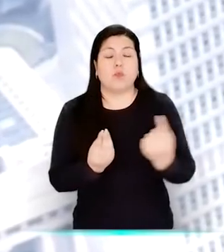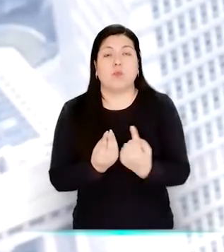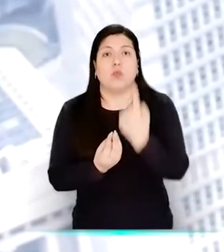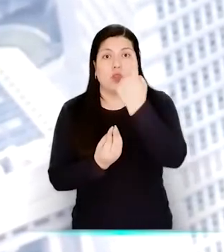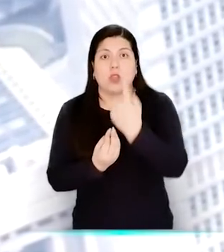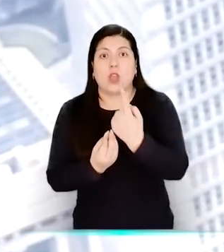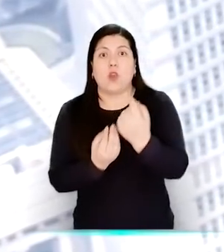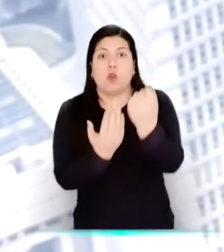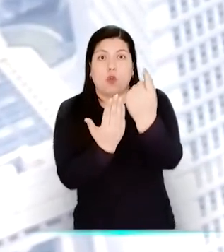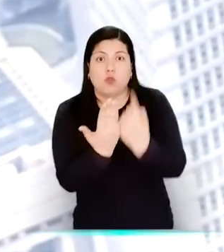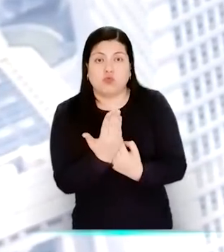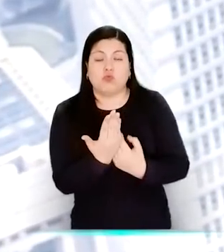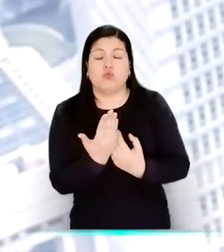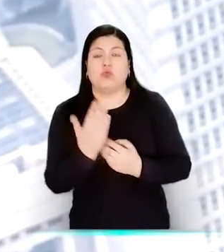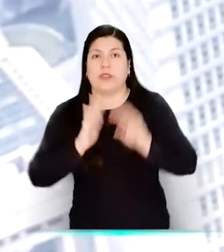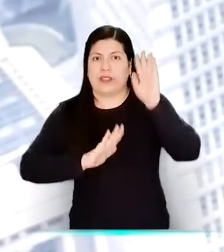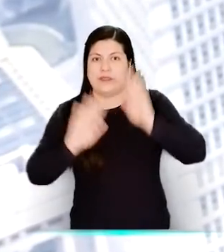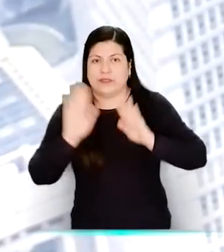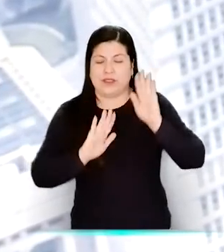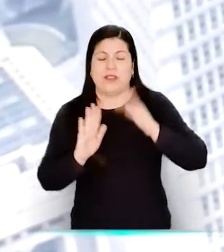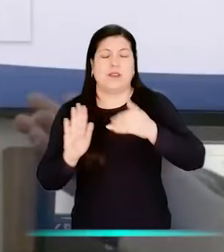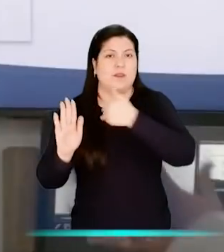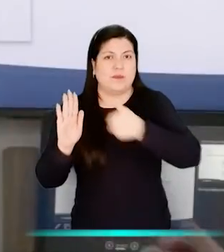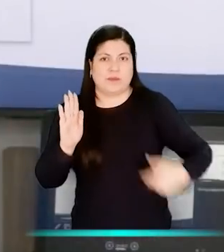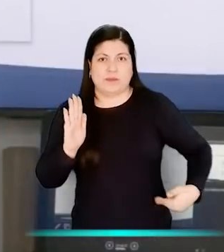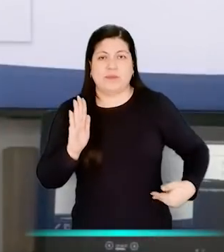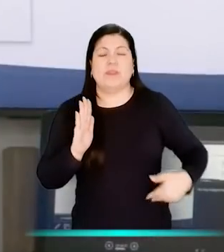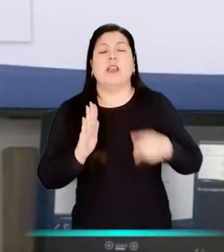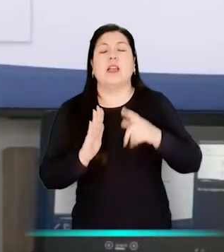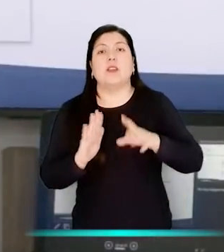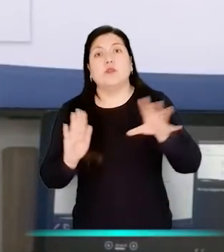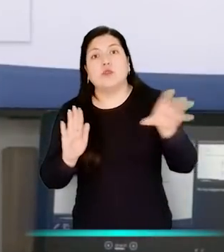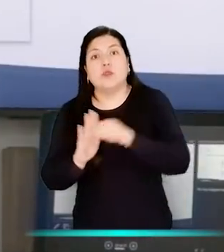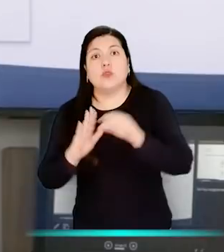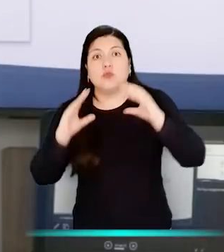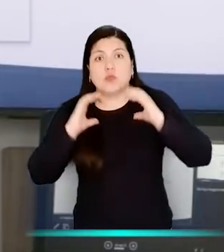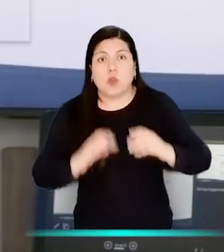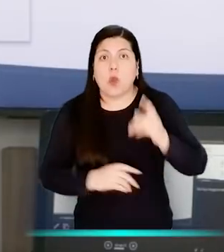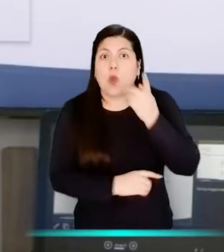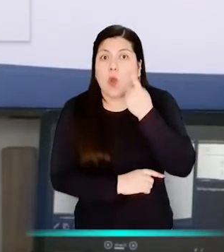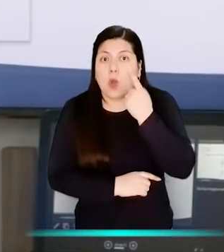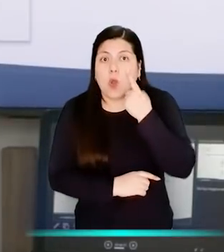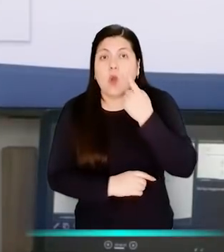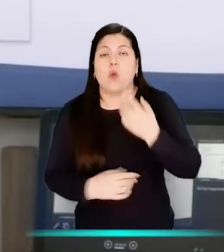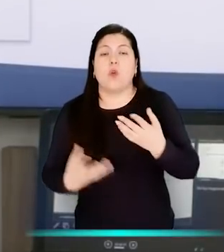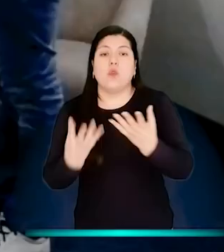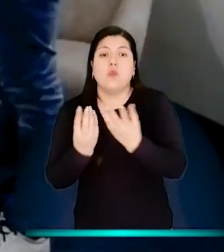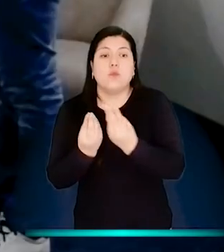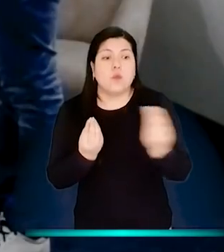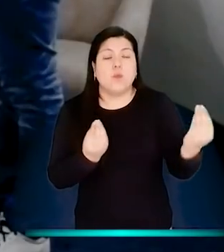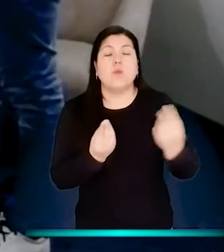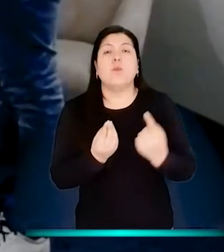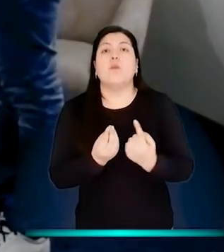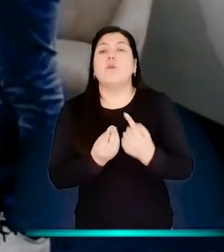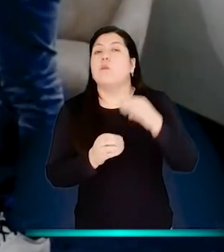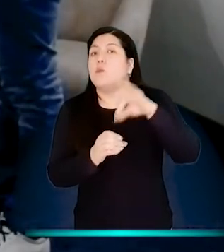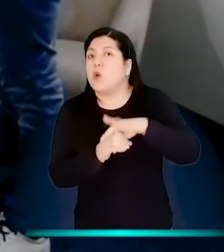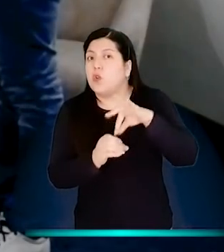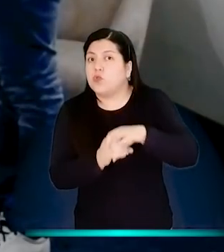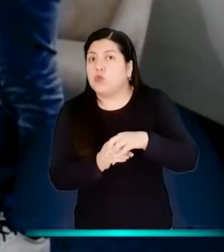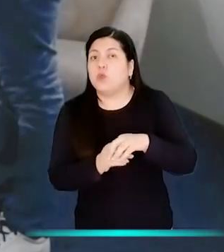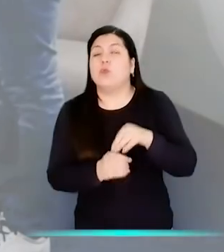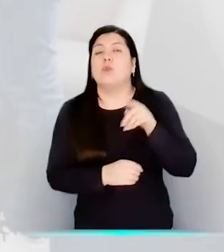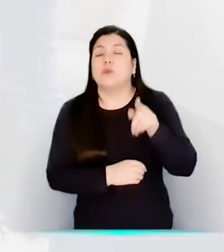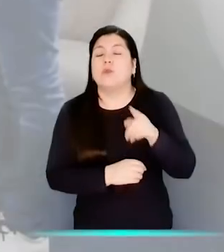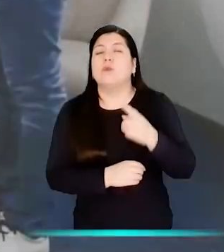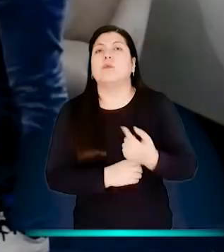por tanto también y para educación del elector y de toda la ciudadanía, es bueno tener claro cómo se van a clasificar los votos en